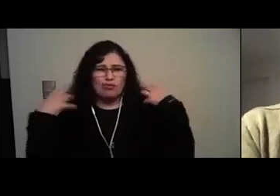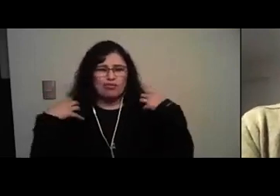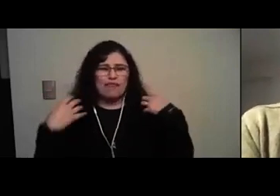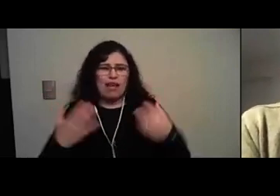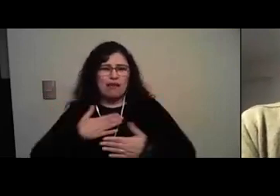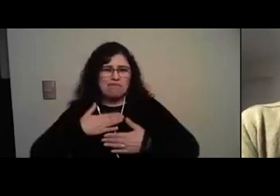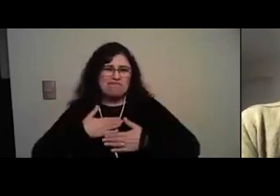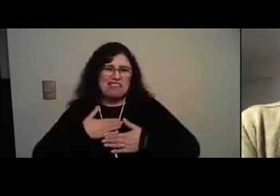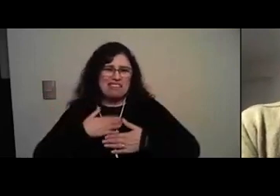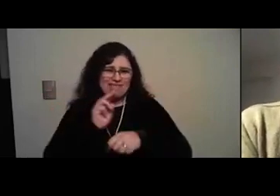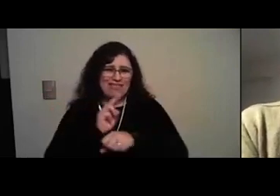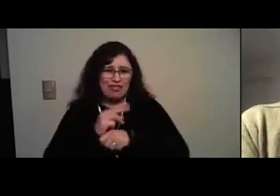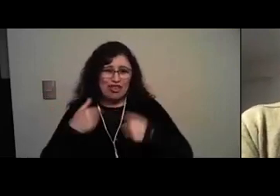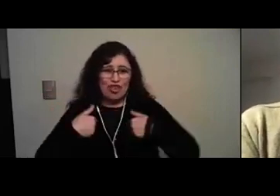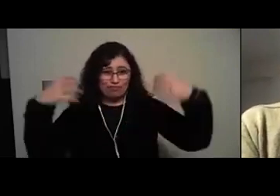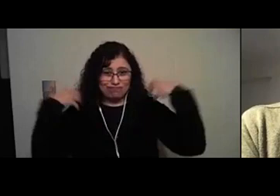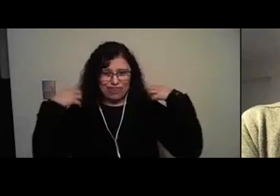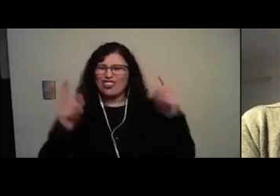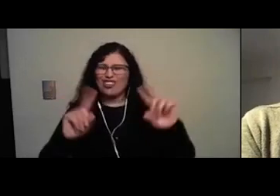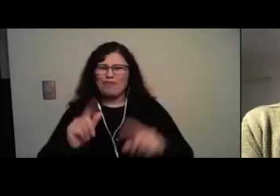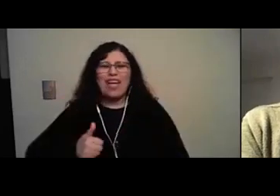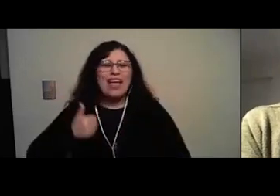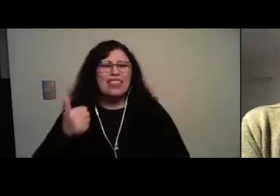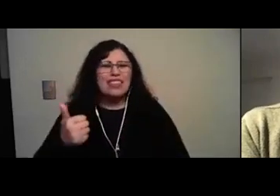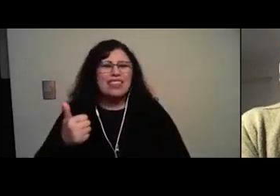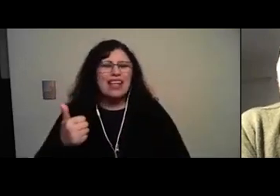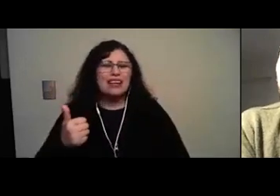por lo que tiene que ver con la dirección de la universidad,